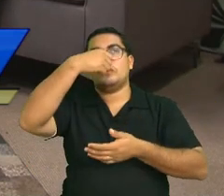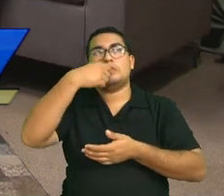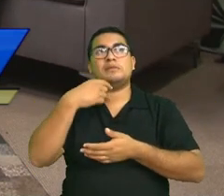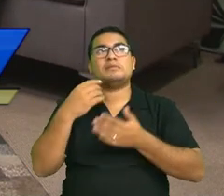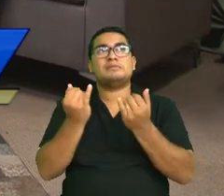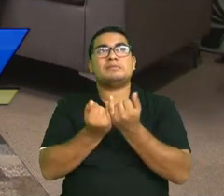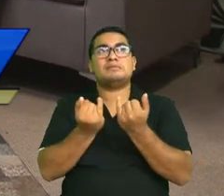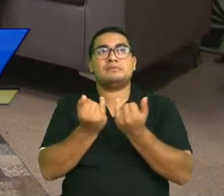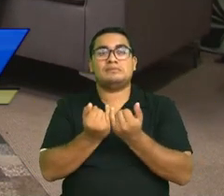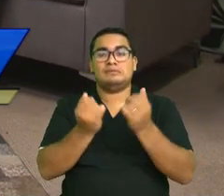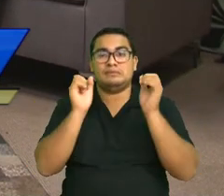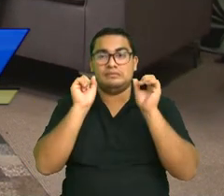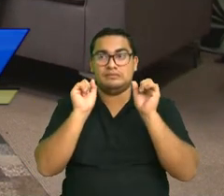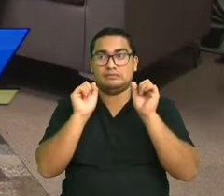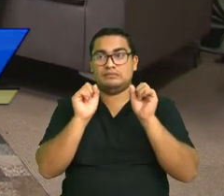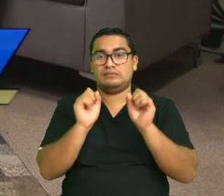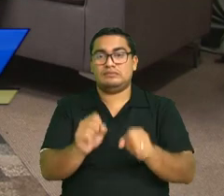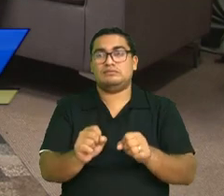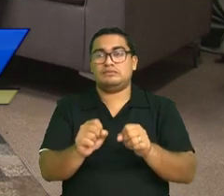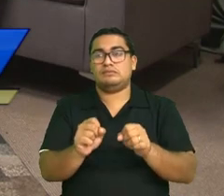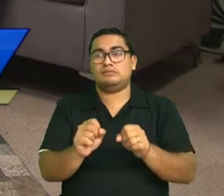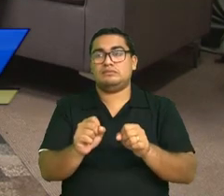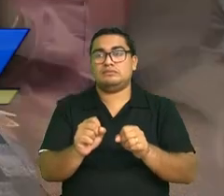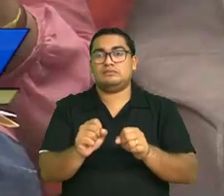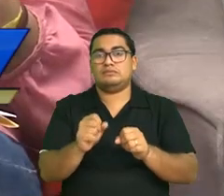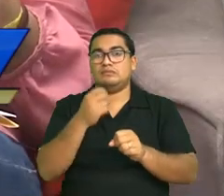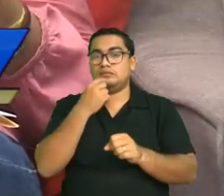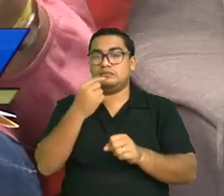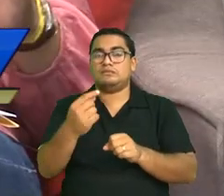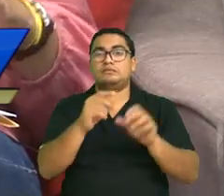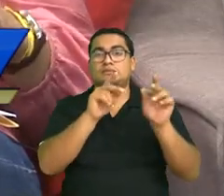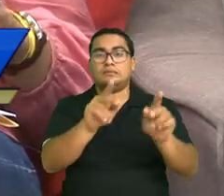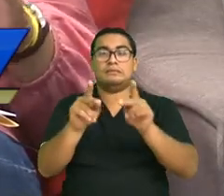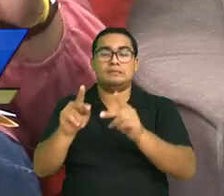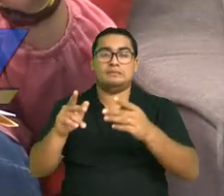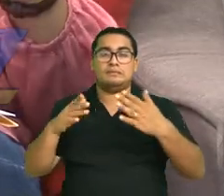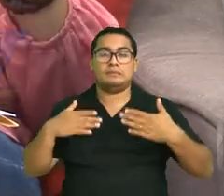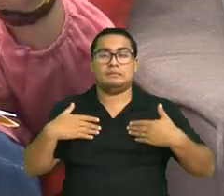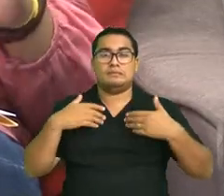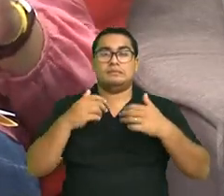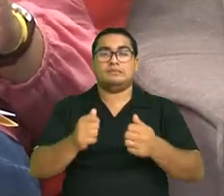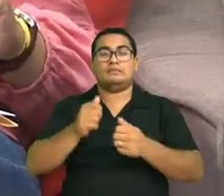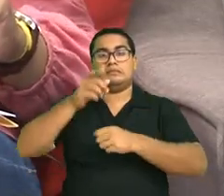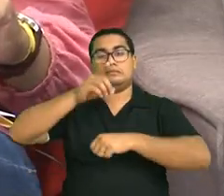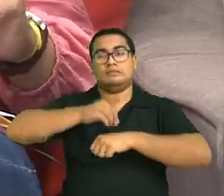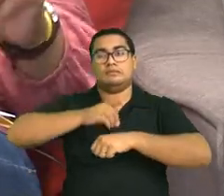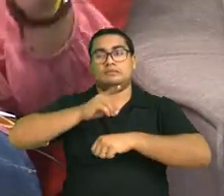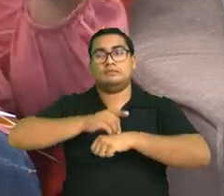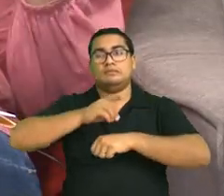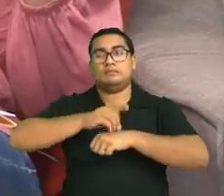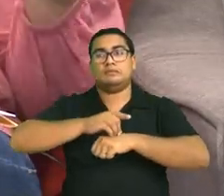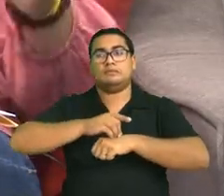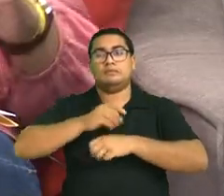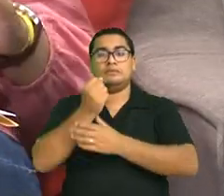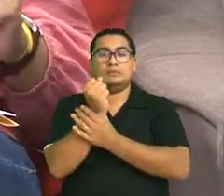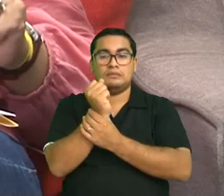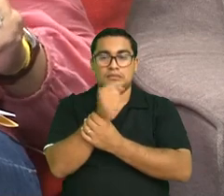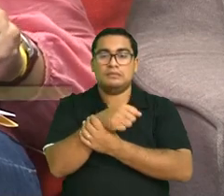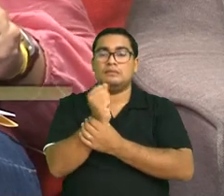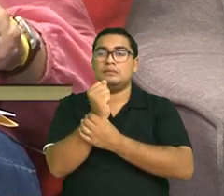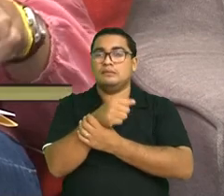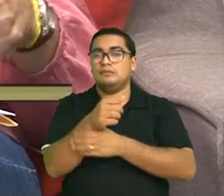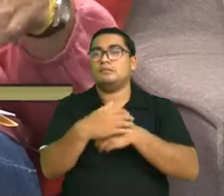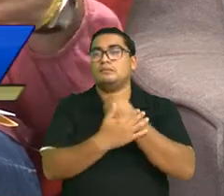dándole la oportunidad a nuestro personal de salud, médico, licenciados en fisioterapia,